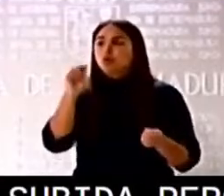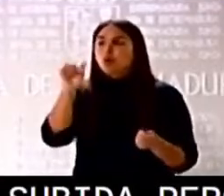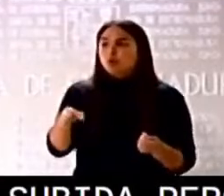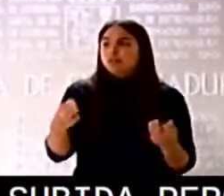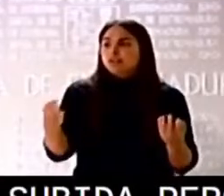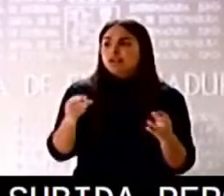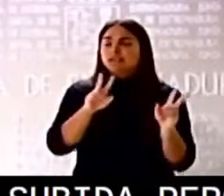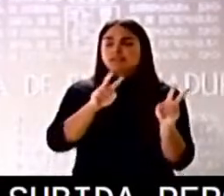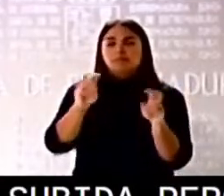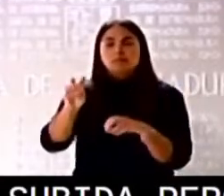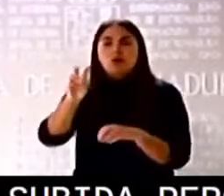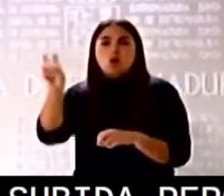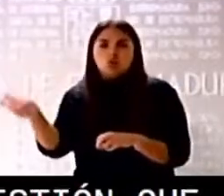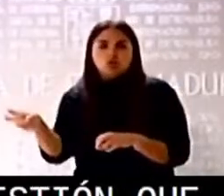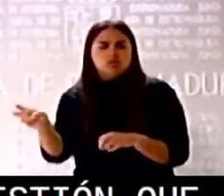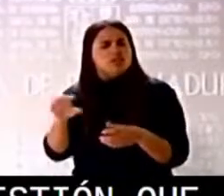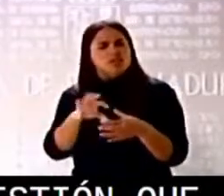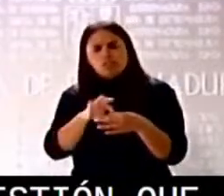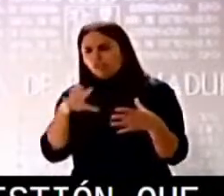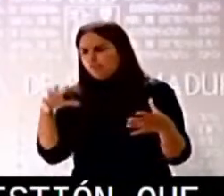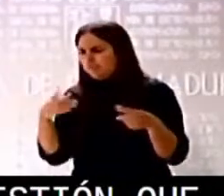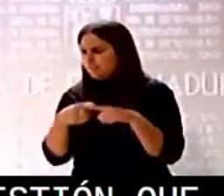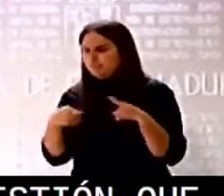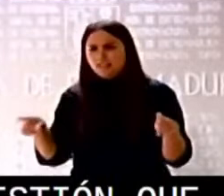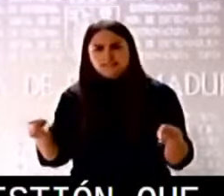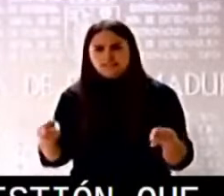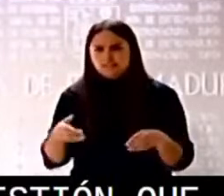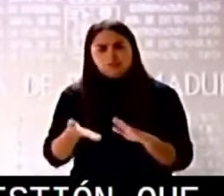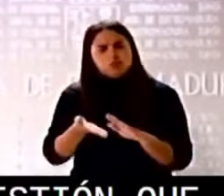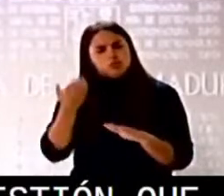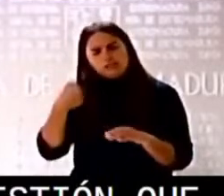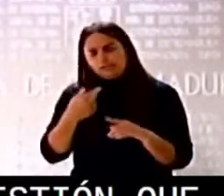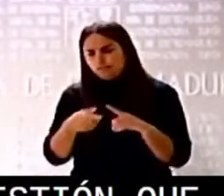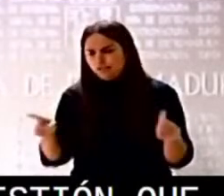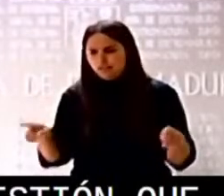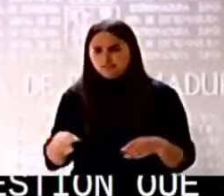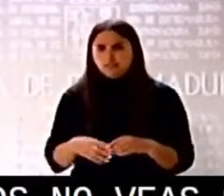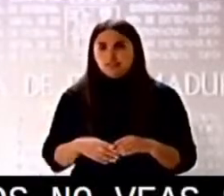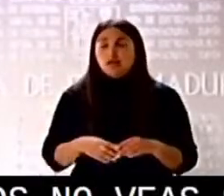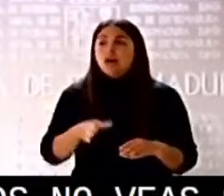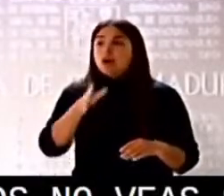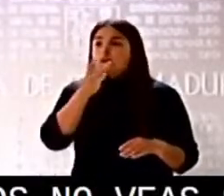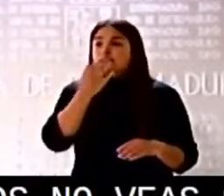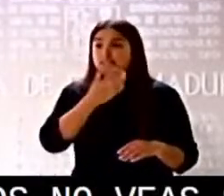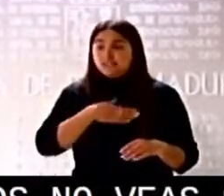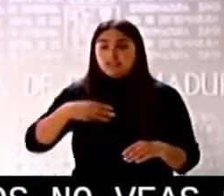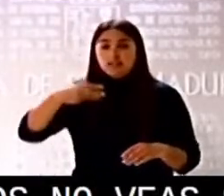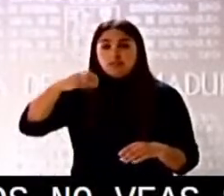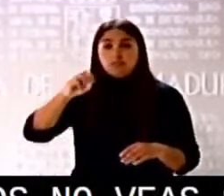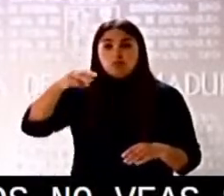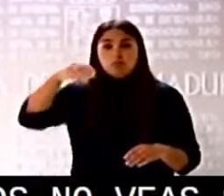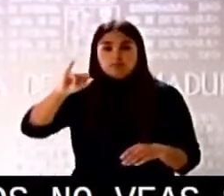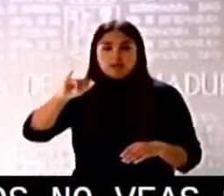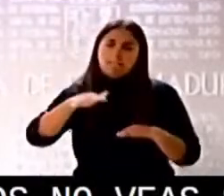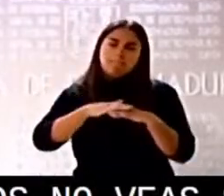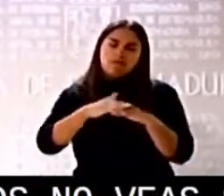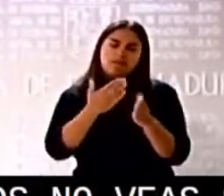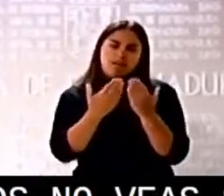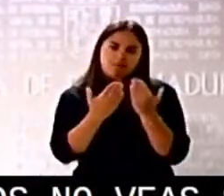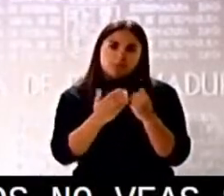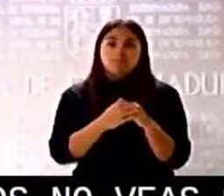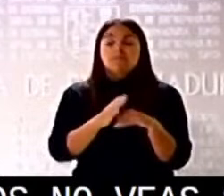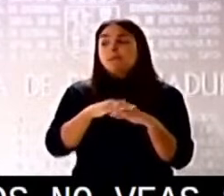otra cuestión que nada tiene que ver con la subida. Nosotros ahora, si quieres, Momi, perdona que te tutee,